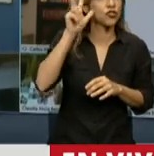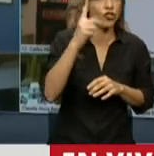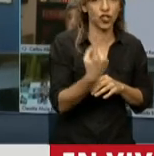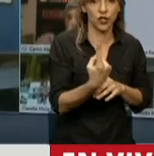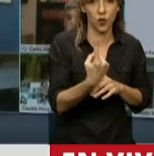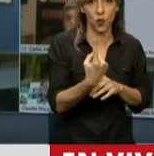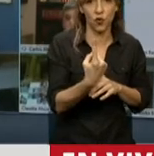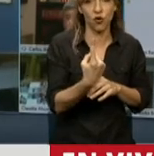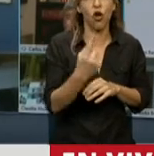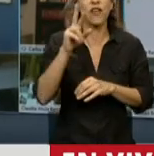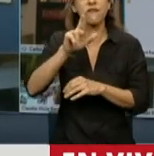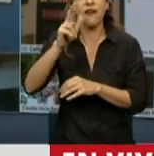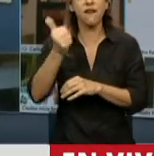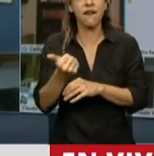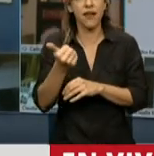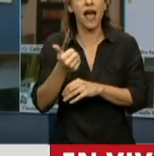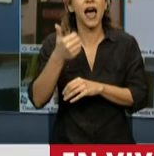RA-3481 y el